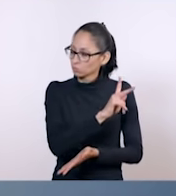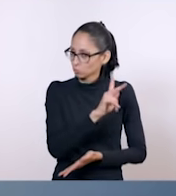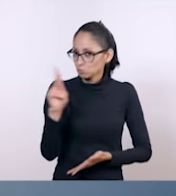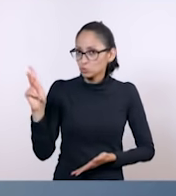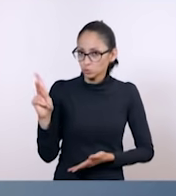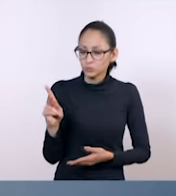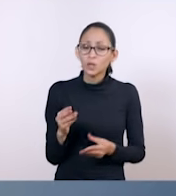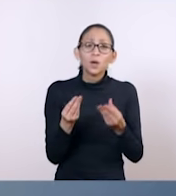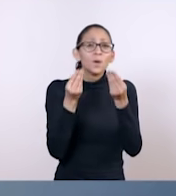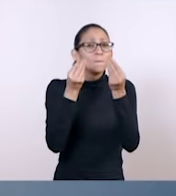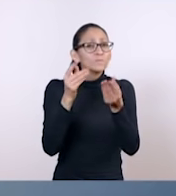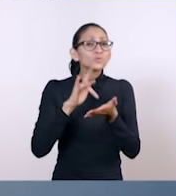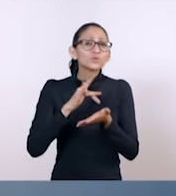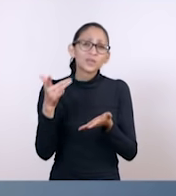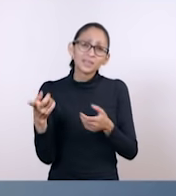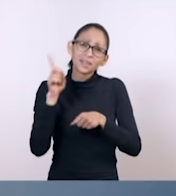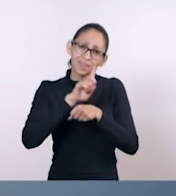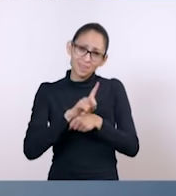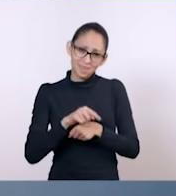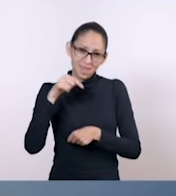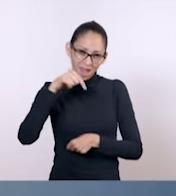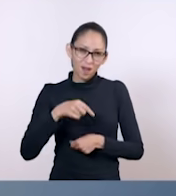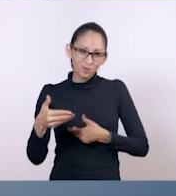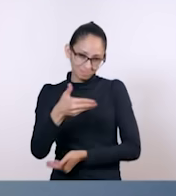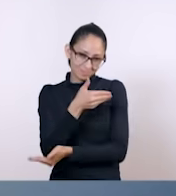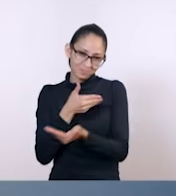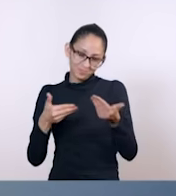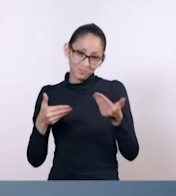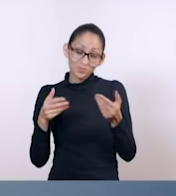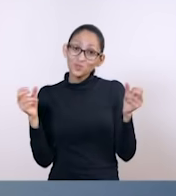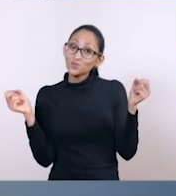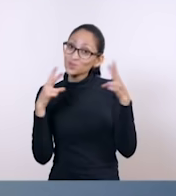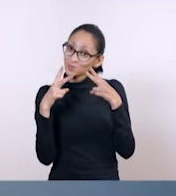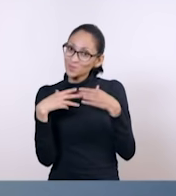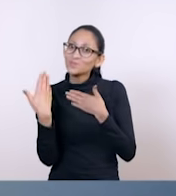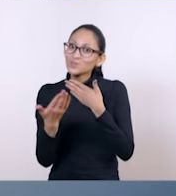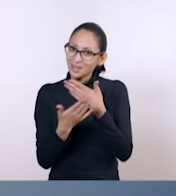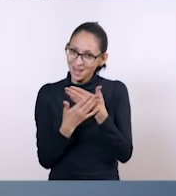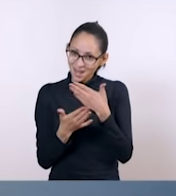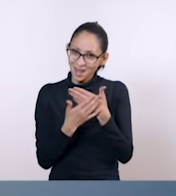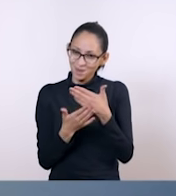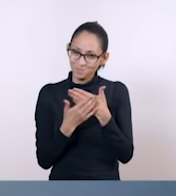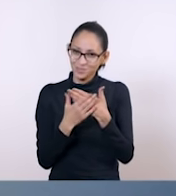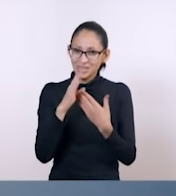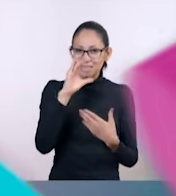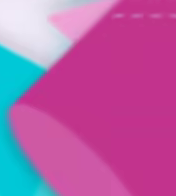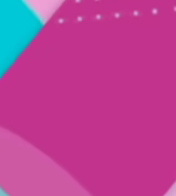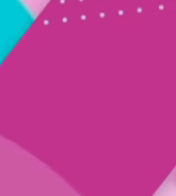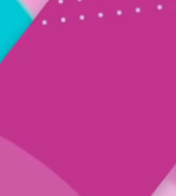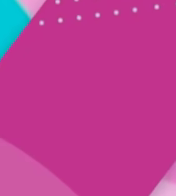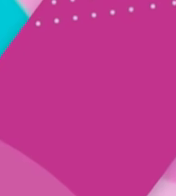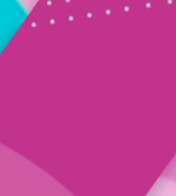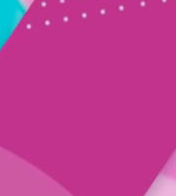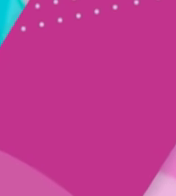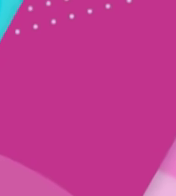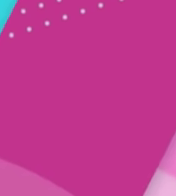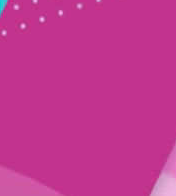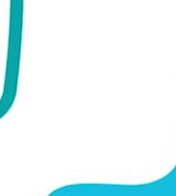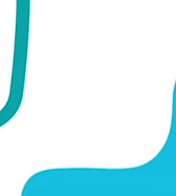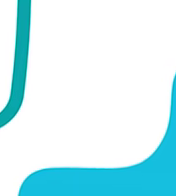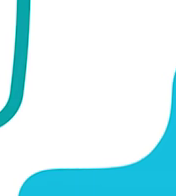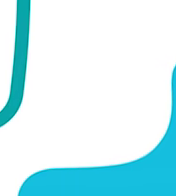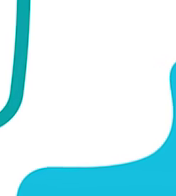gracias por habernos acompañado el día de hoy. Hasta el próximo programa de Cívica y Ética en Diálogo.